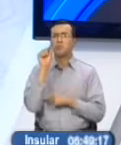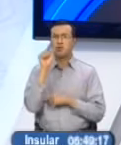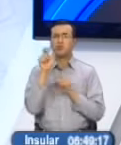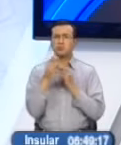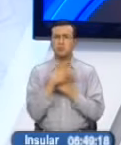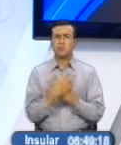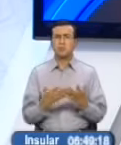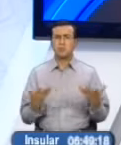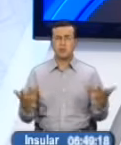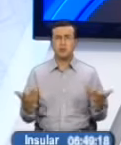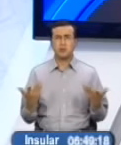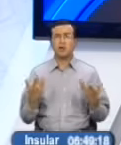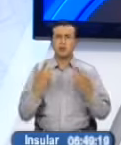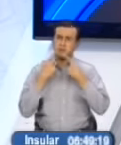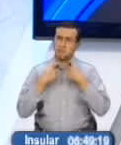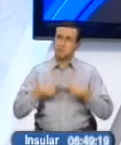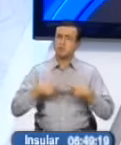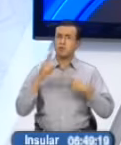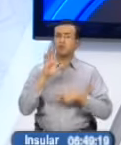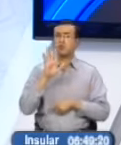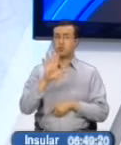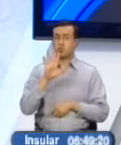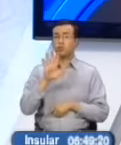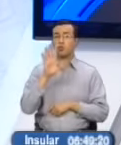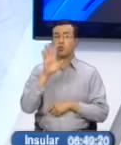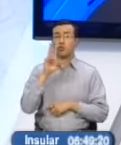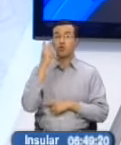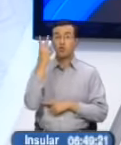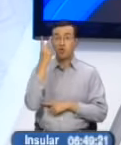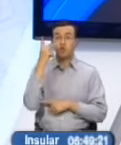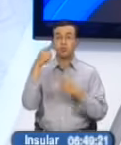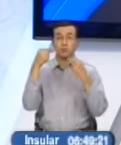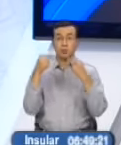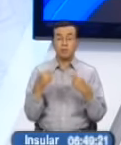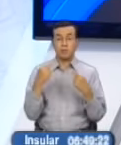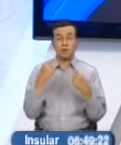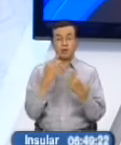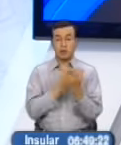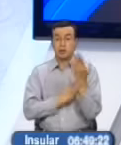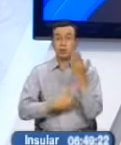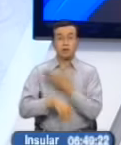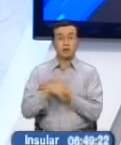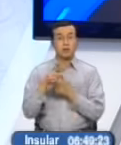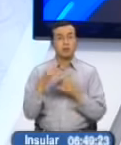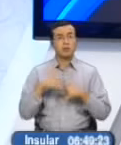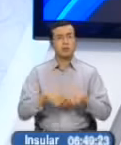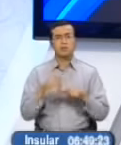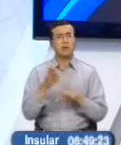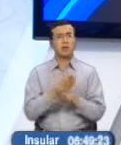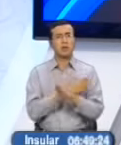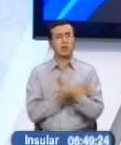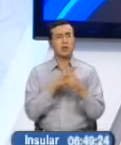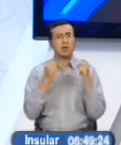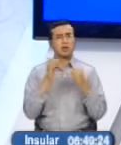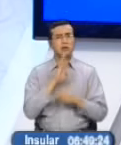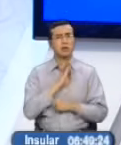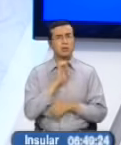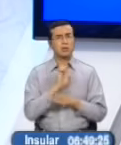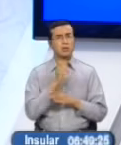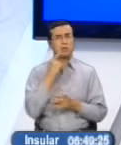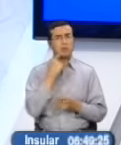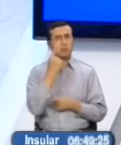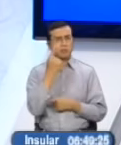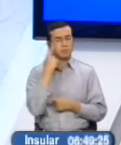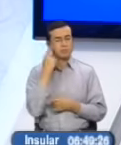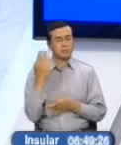sudamericano que puedan tener la suerte de vivir dos finales con una misma camiseta. ¿Pero qué fue lo que dijo el ex técnico de la selección ecuatoriana?